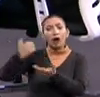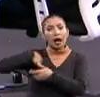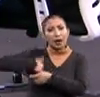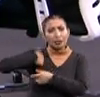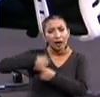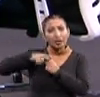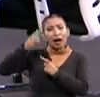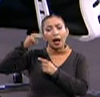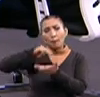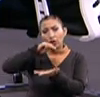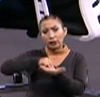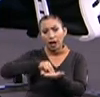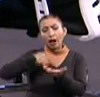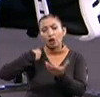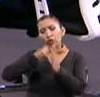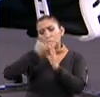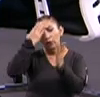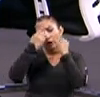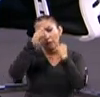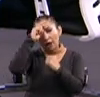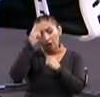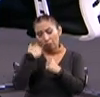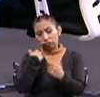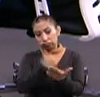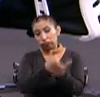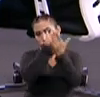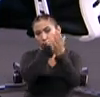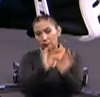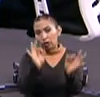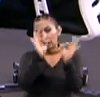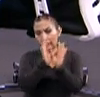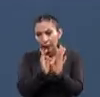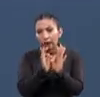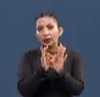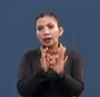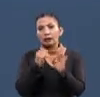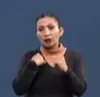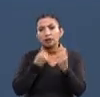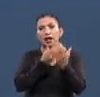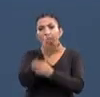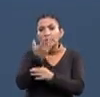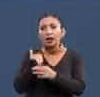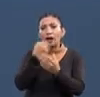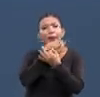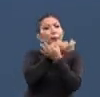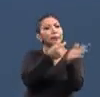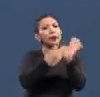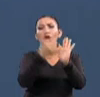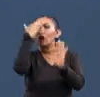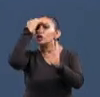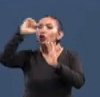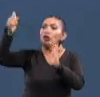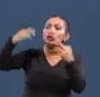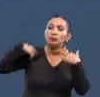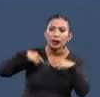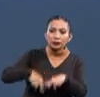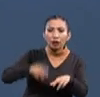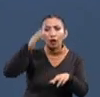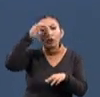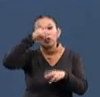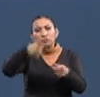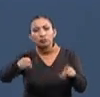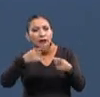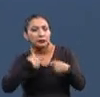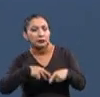por ejemplo, a Montreal, a cursos de verano, que yo creo que es importante también el hecho de salir y darte a conocer y conocer otros maestros, conocer